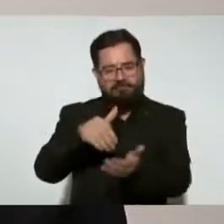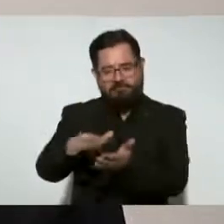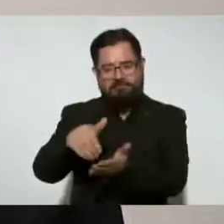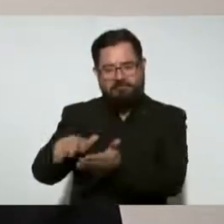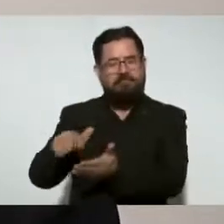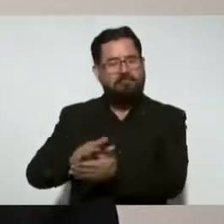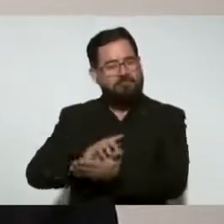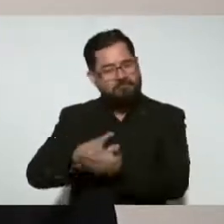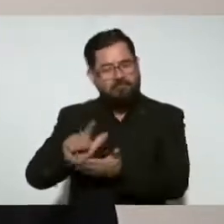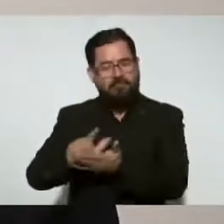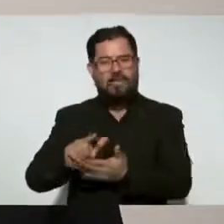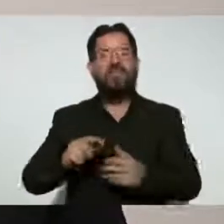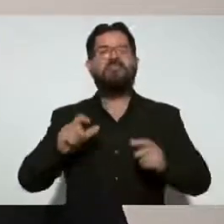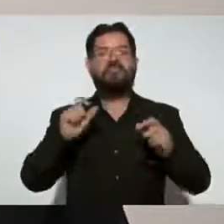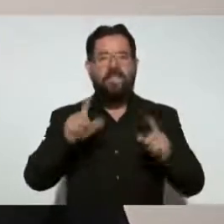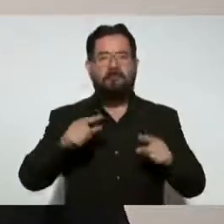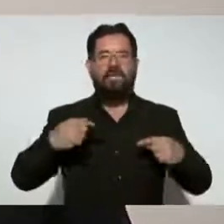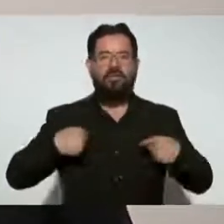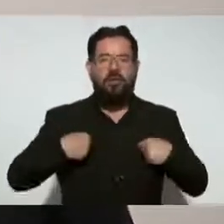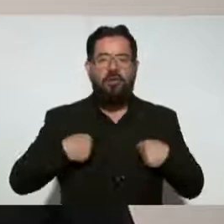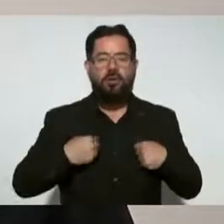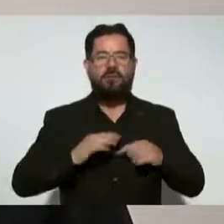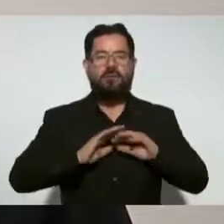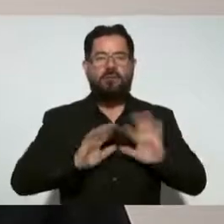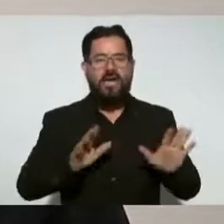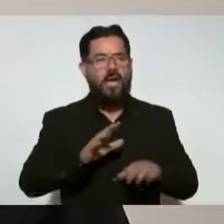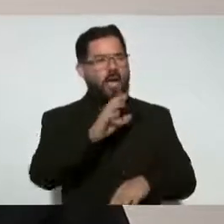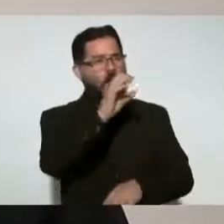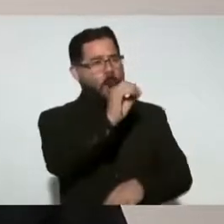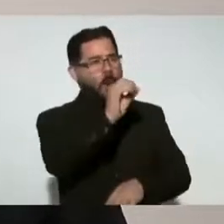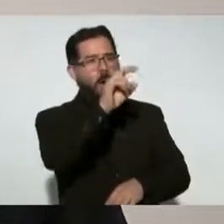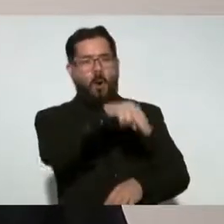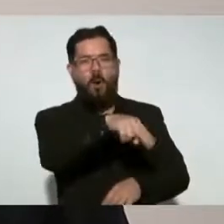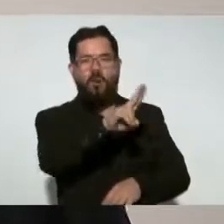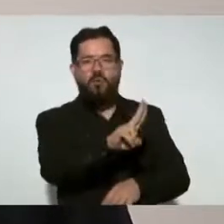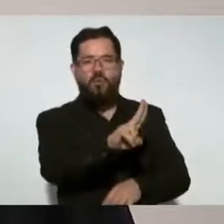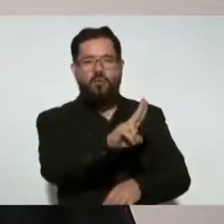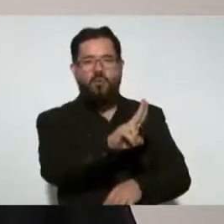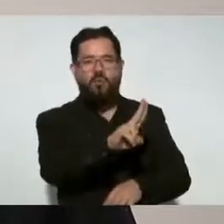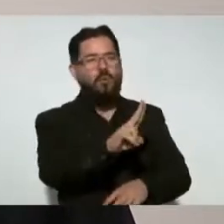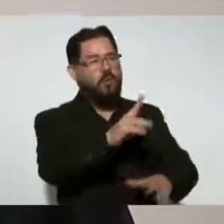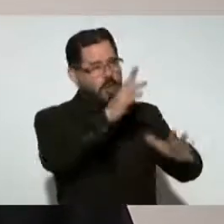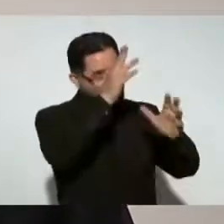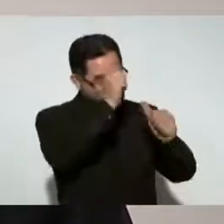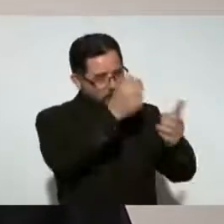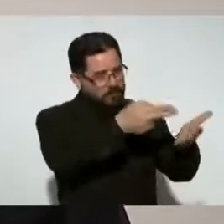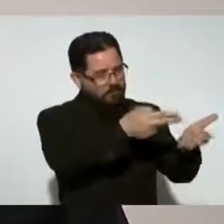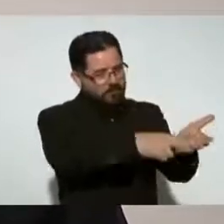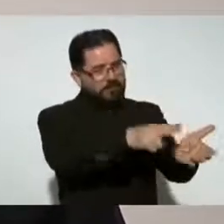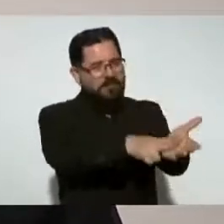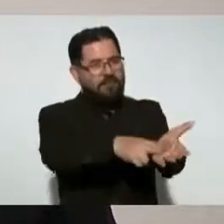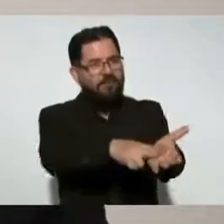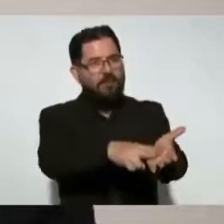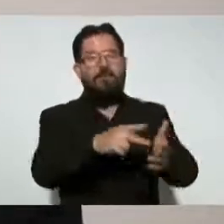ONU para comprar los medicamentos en el extranjero. No ha sido fácil, pero ahí